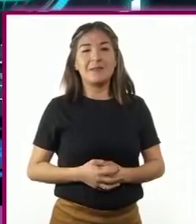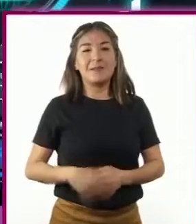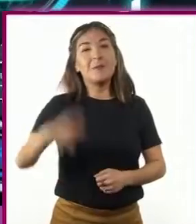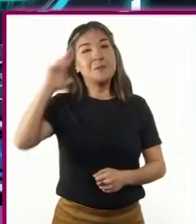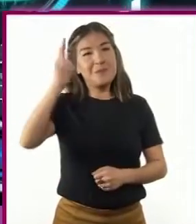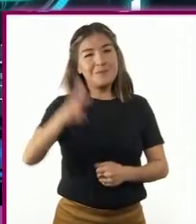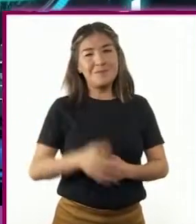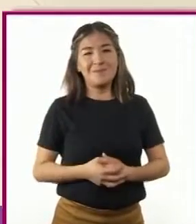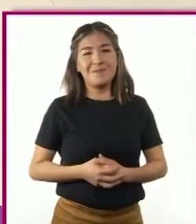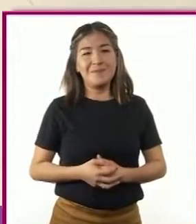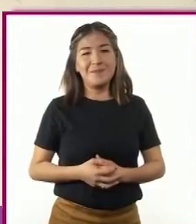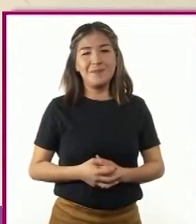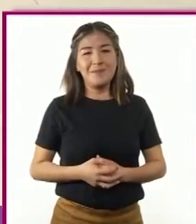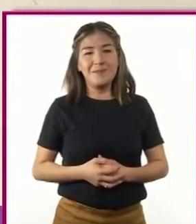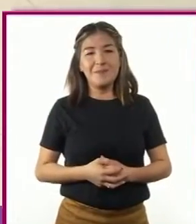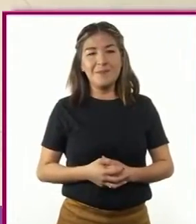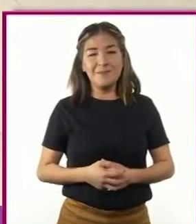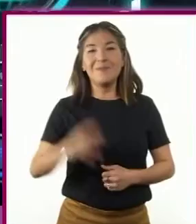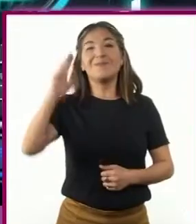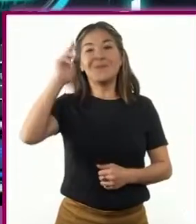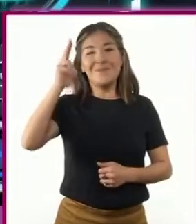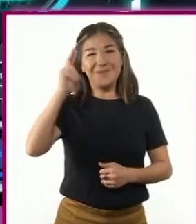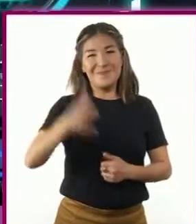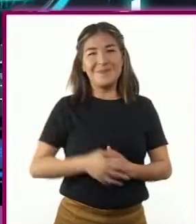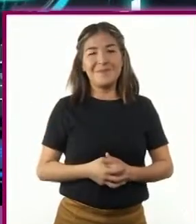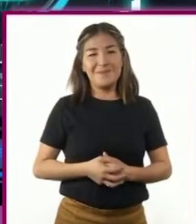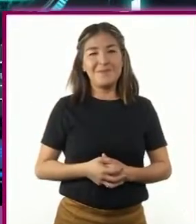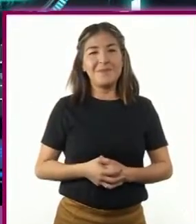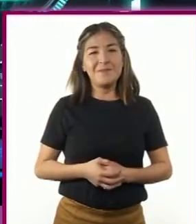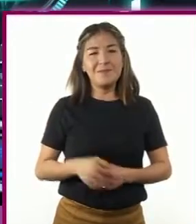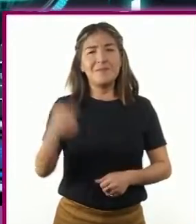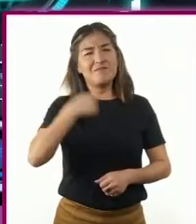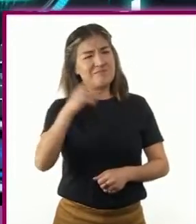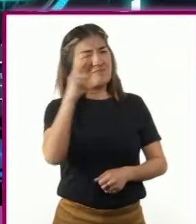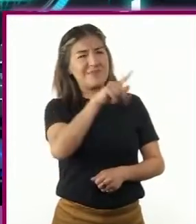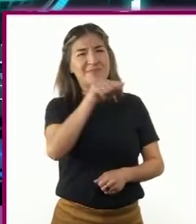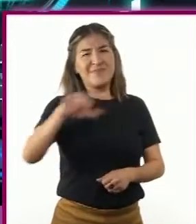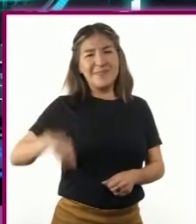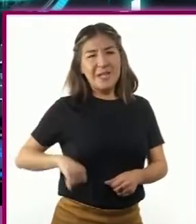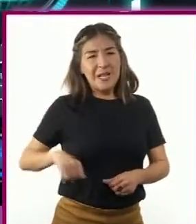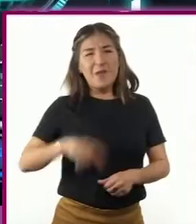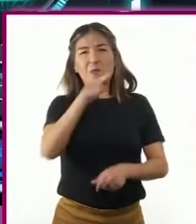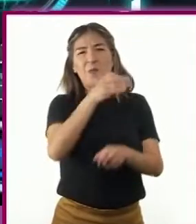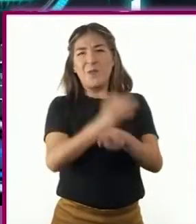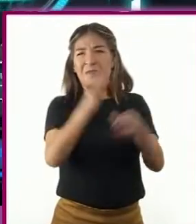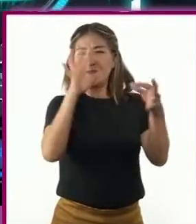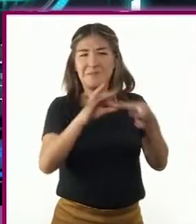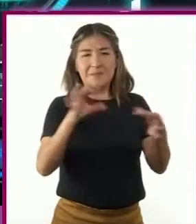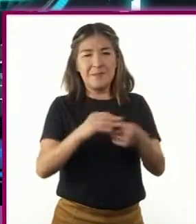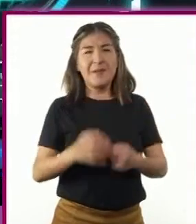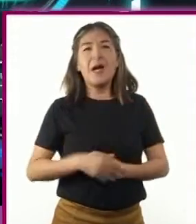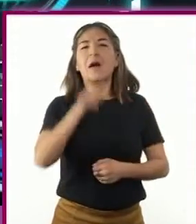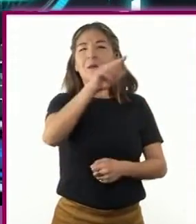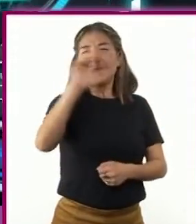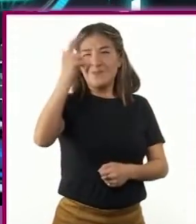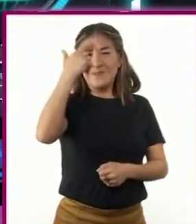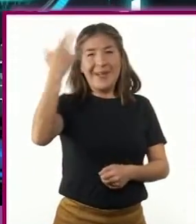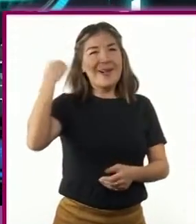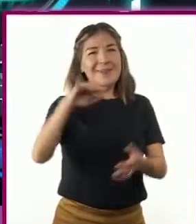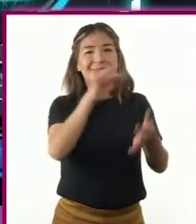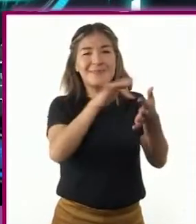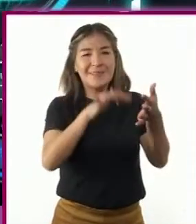Hola, Edmundo. Hola. Me llamó la atención lo que acabas de decir. ¿Recuerdas la nota que